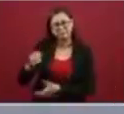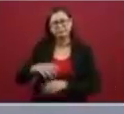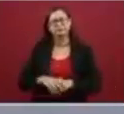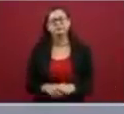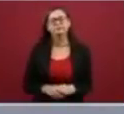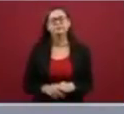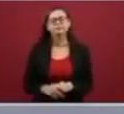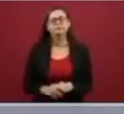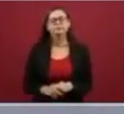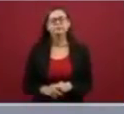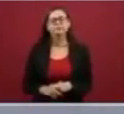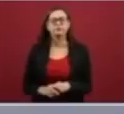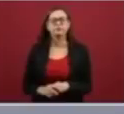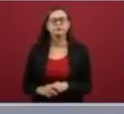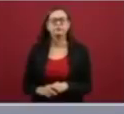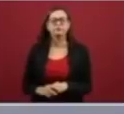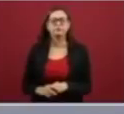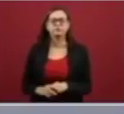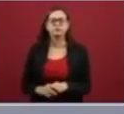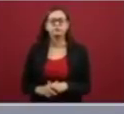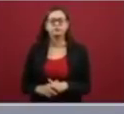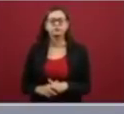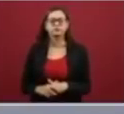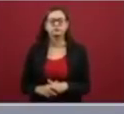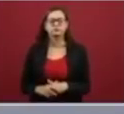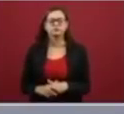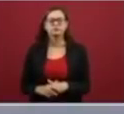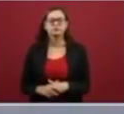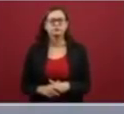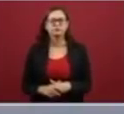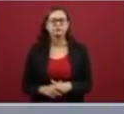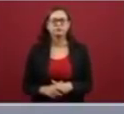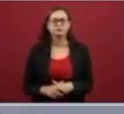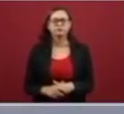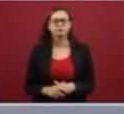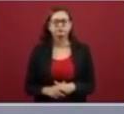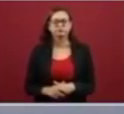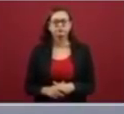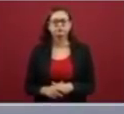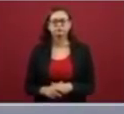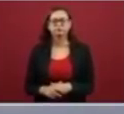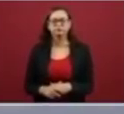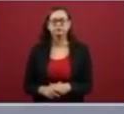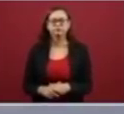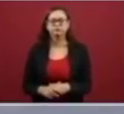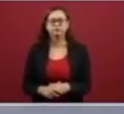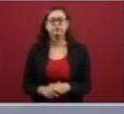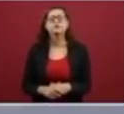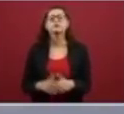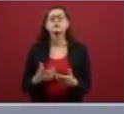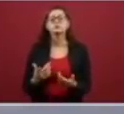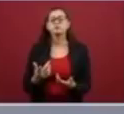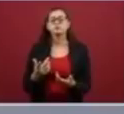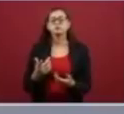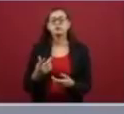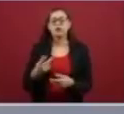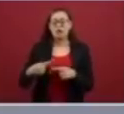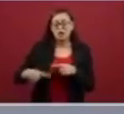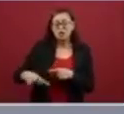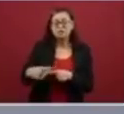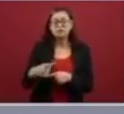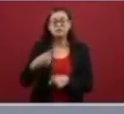Se realizó la compra consolidada de medicamentos para el segundo